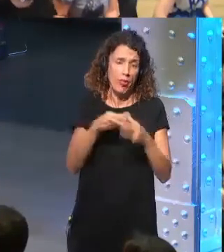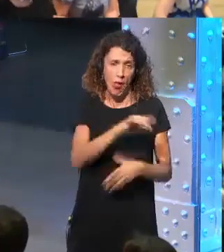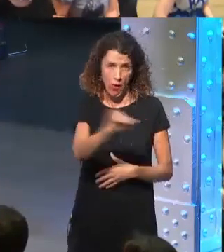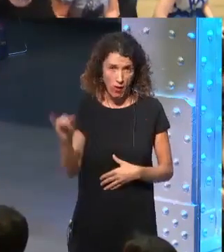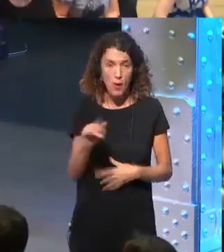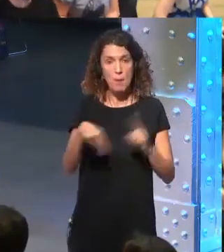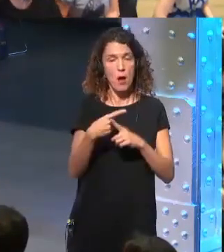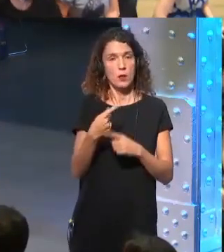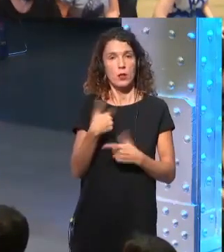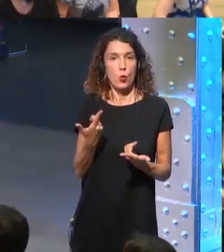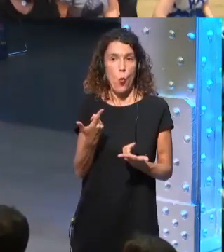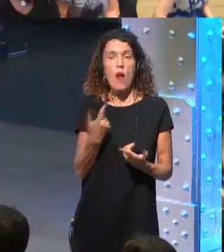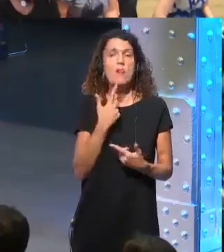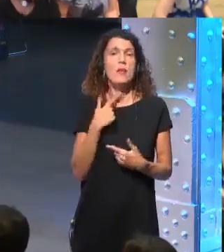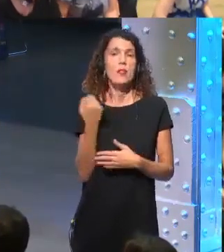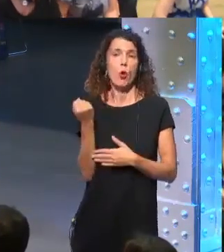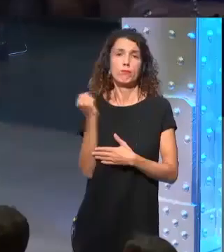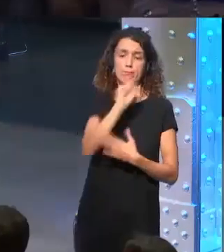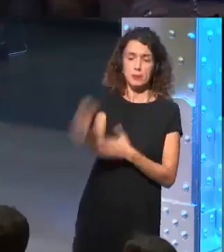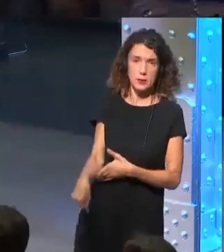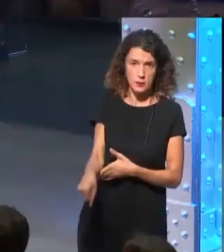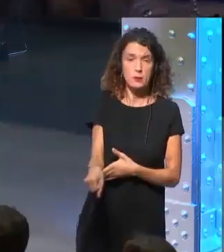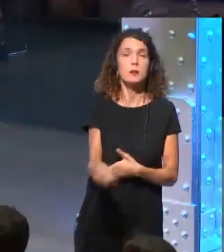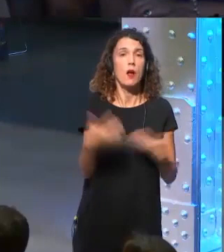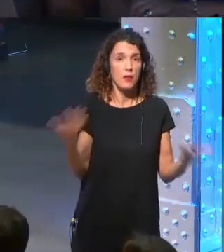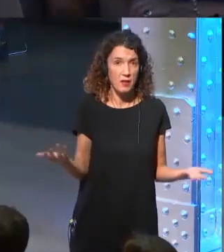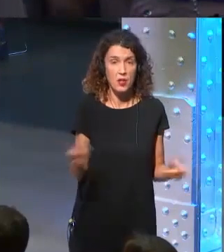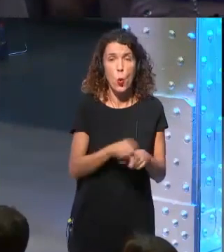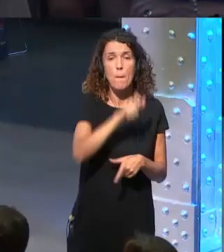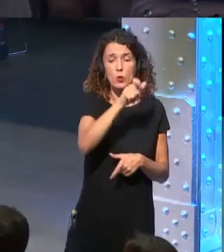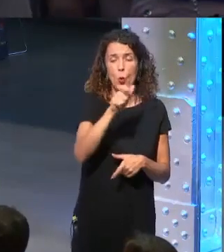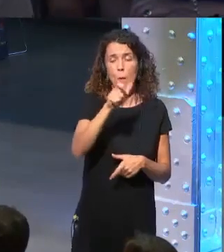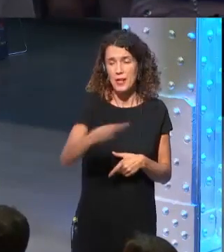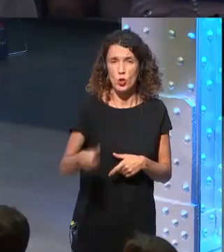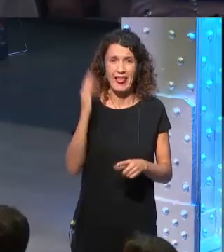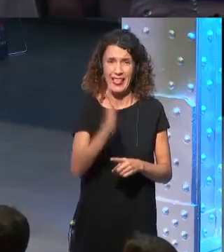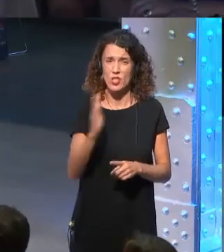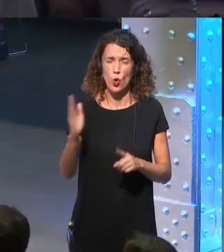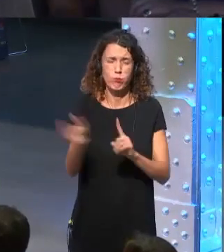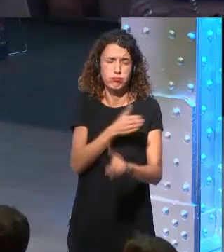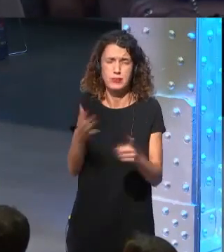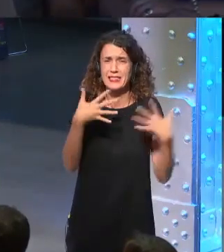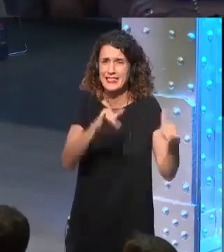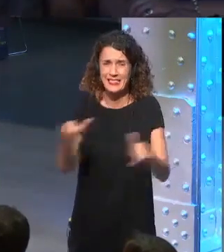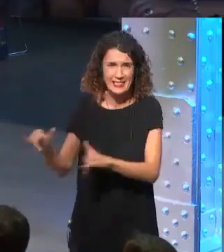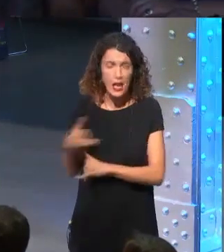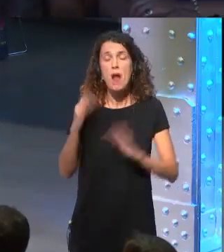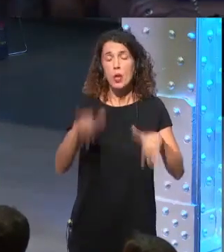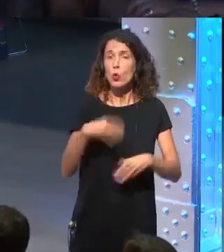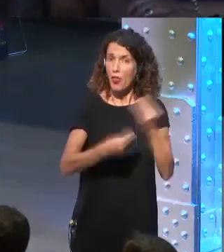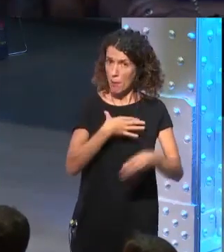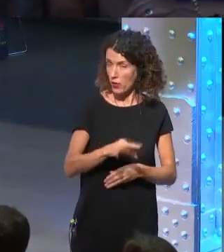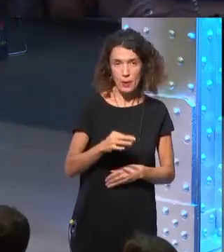la cabeza por encima de los vicios y no haber causado mal a nadie, incluso teniendo la oportunidad de